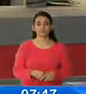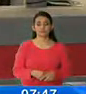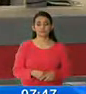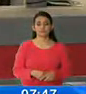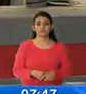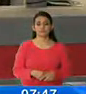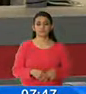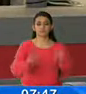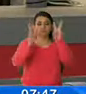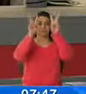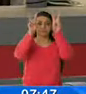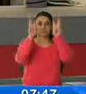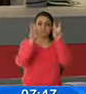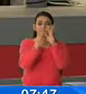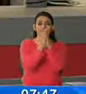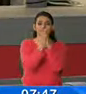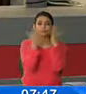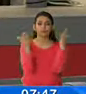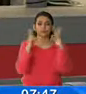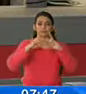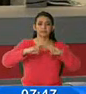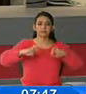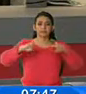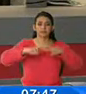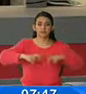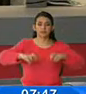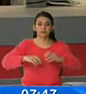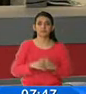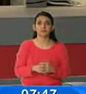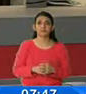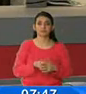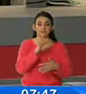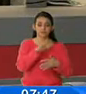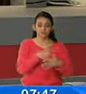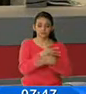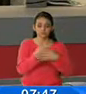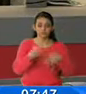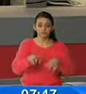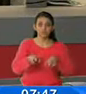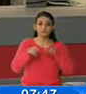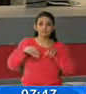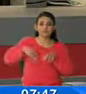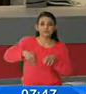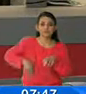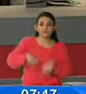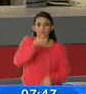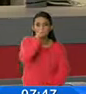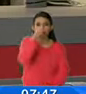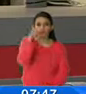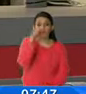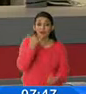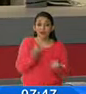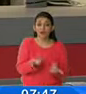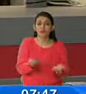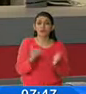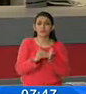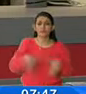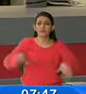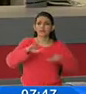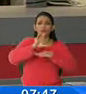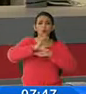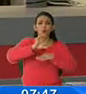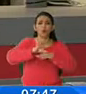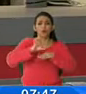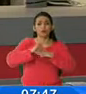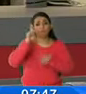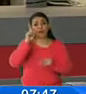Vamos con nuestro segmento del Comercio Investiga. Les contamos que la tabla de tenencia de drogas provoca un nuevo debate en el país. La